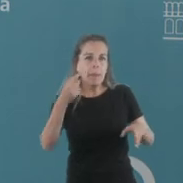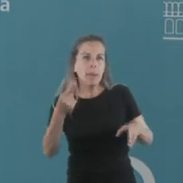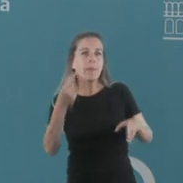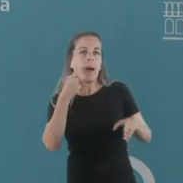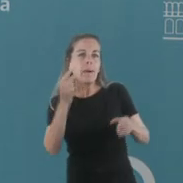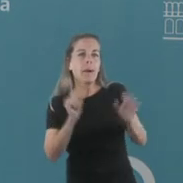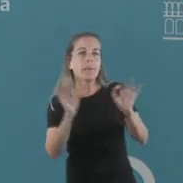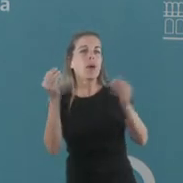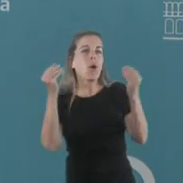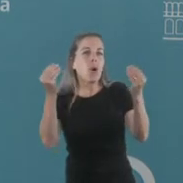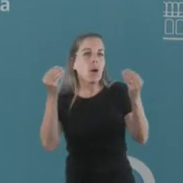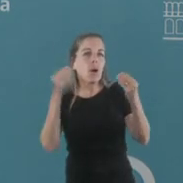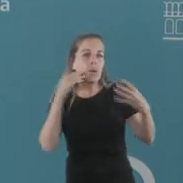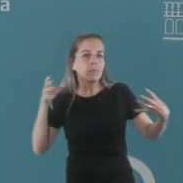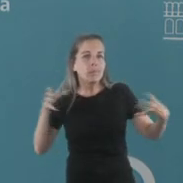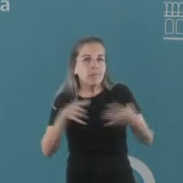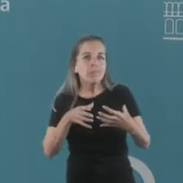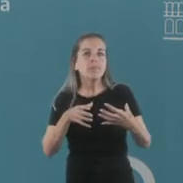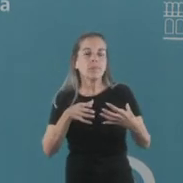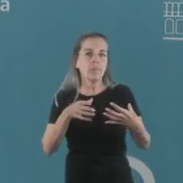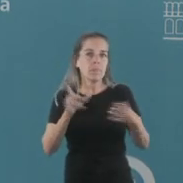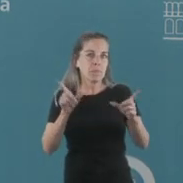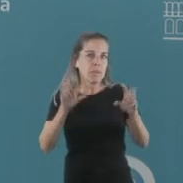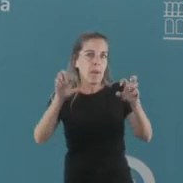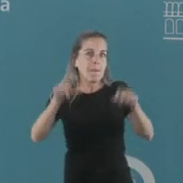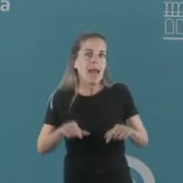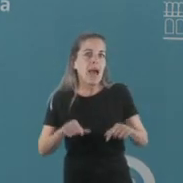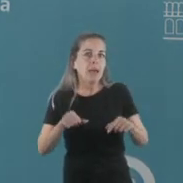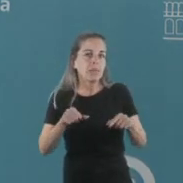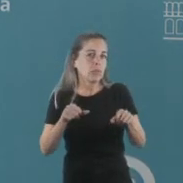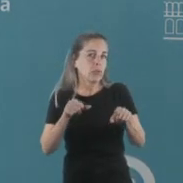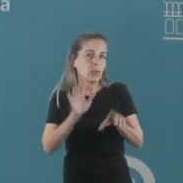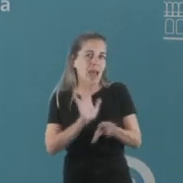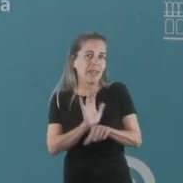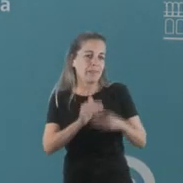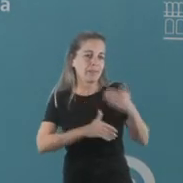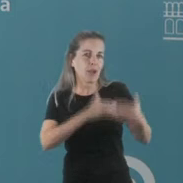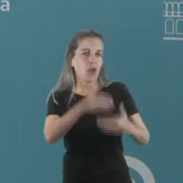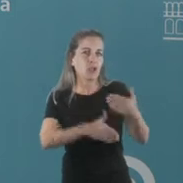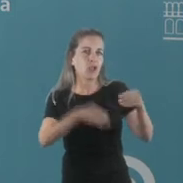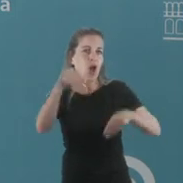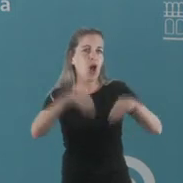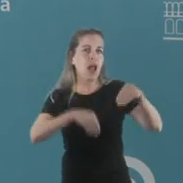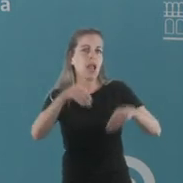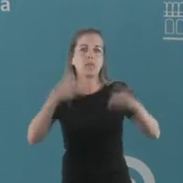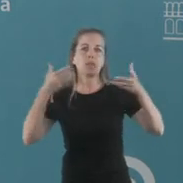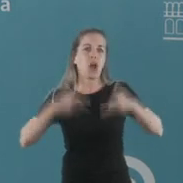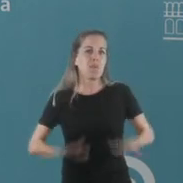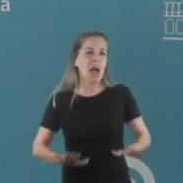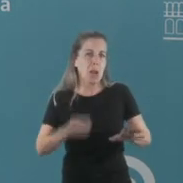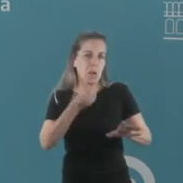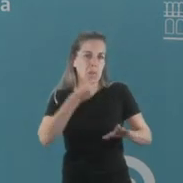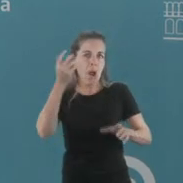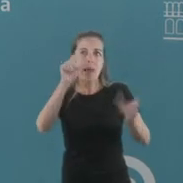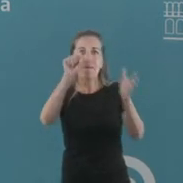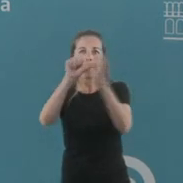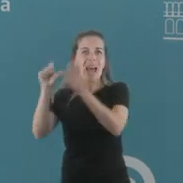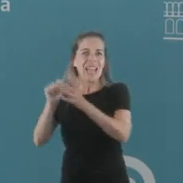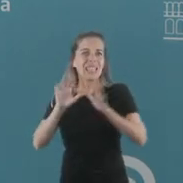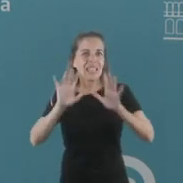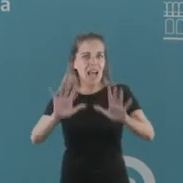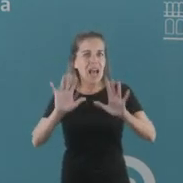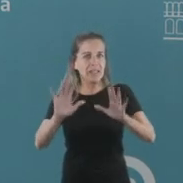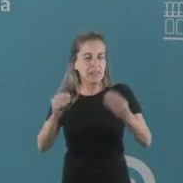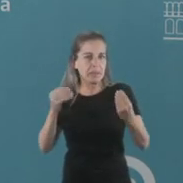esos alineamientos que forman parte de todo lo que tiene que pasar en un proceso electoral normal en cualquier país donde cada sector, donde